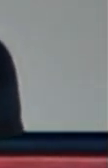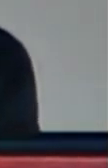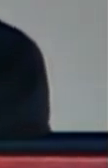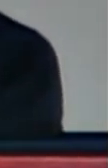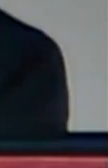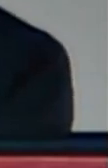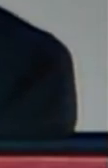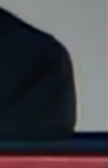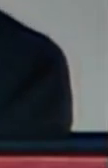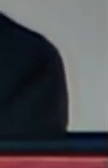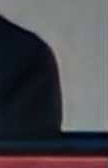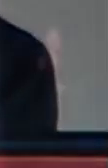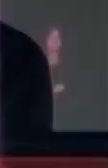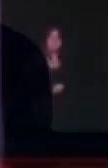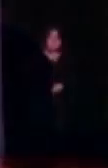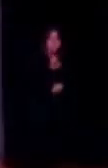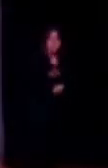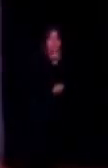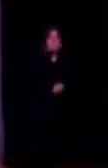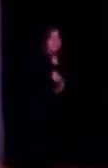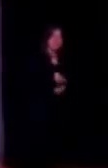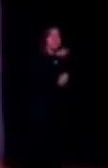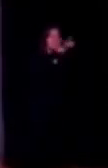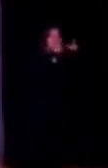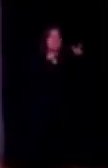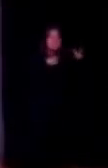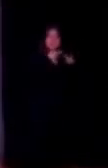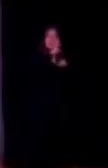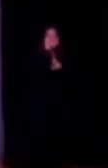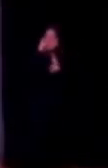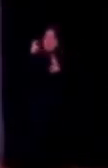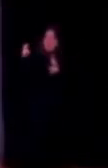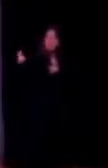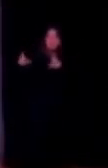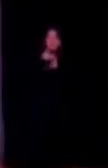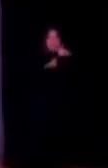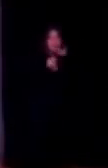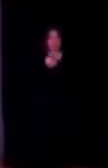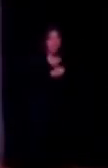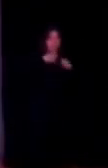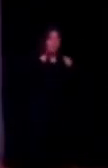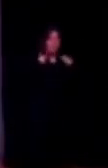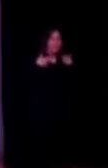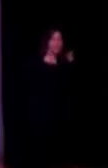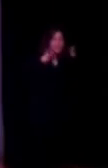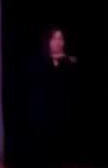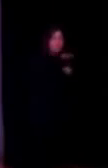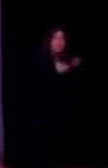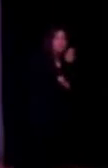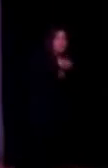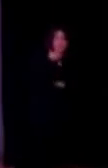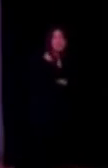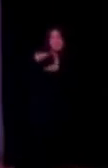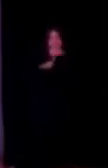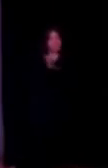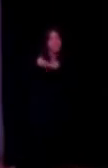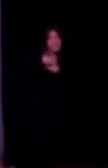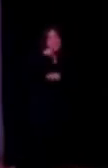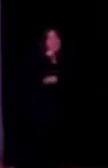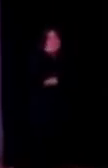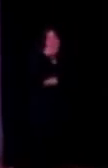de afrontar con otros y en colaboración el ritmo y el rumbo de tu vida. Y eso es una parte esencial de esa